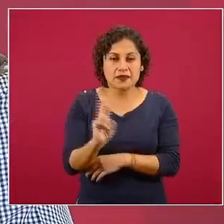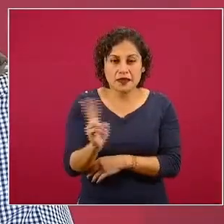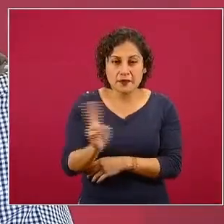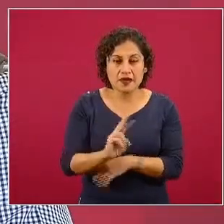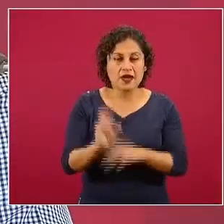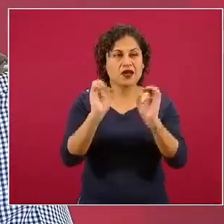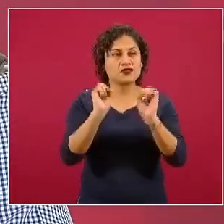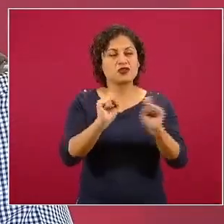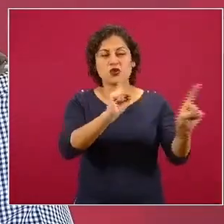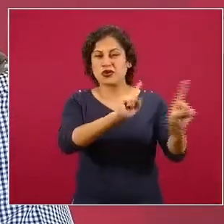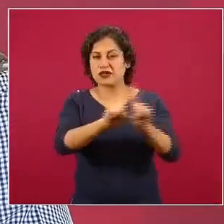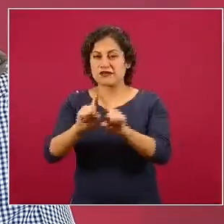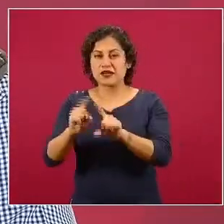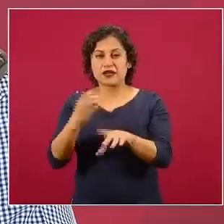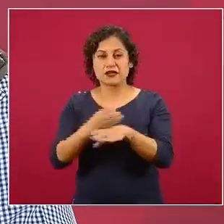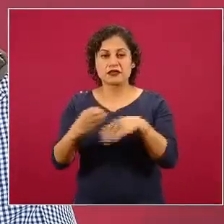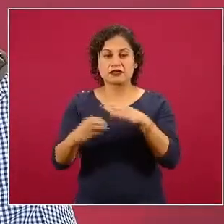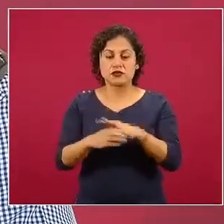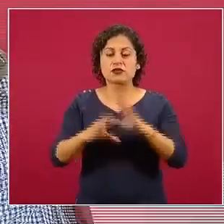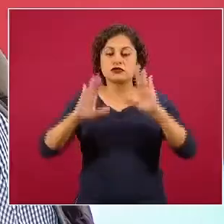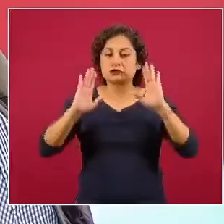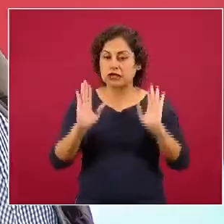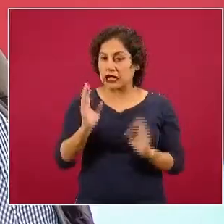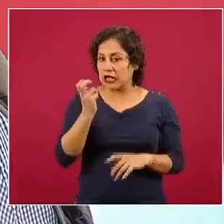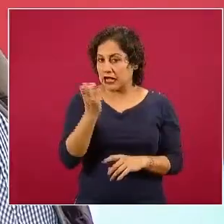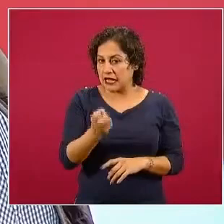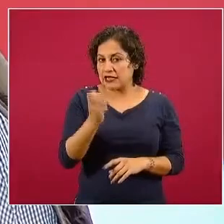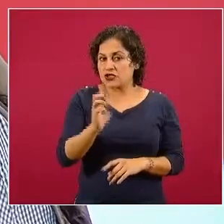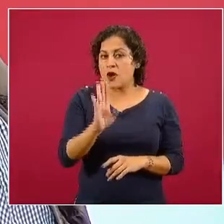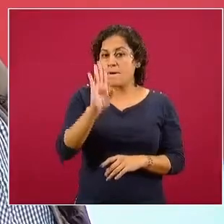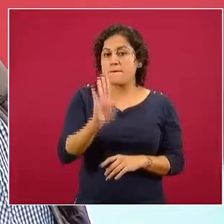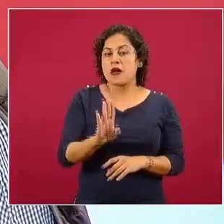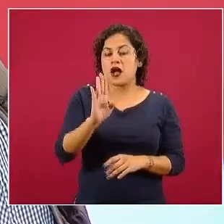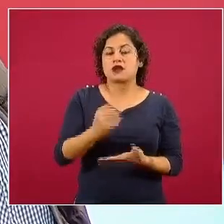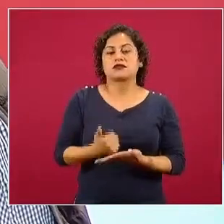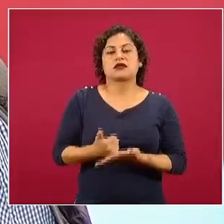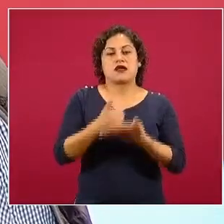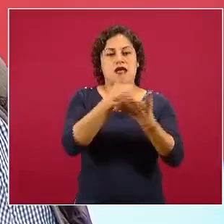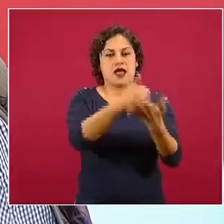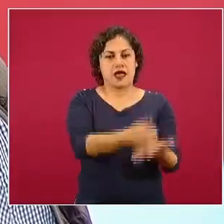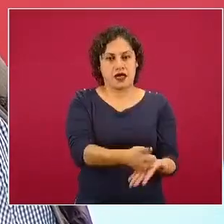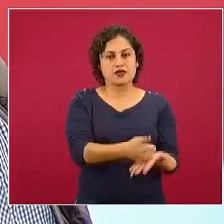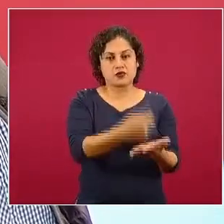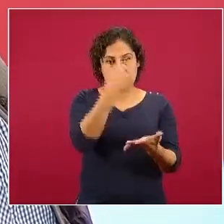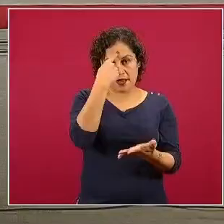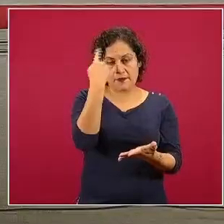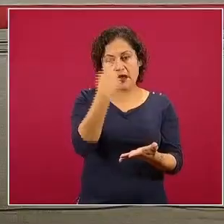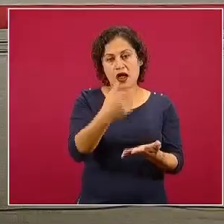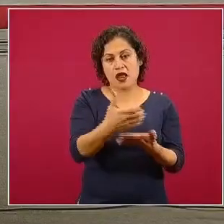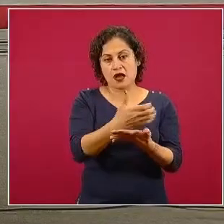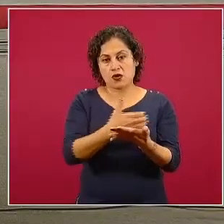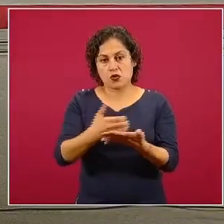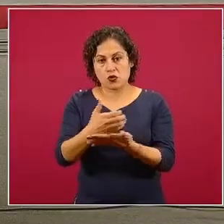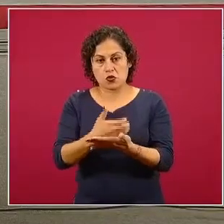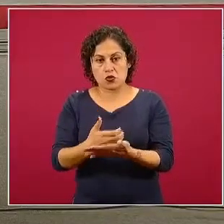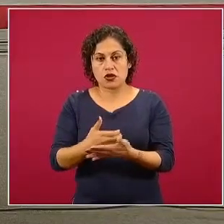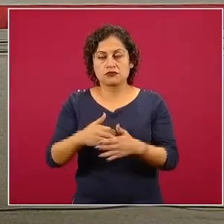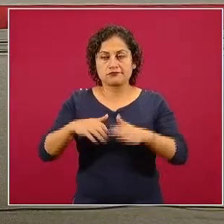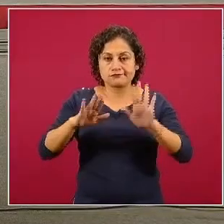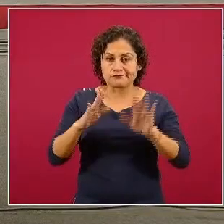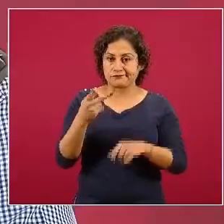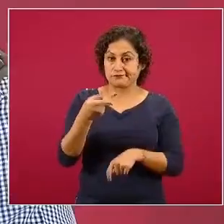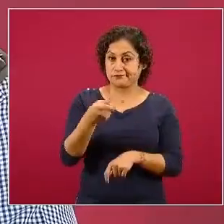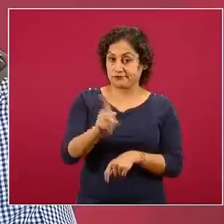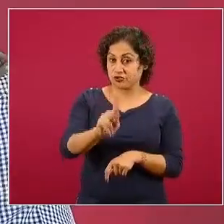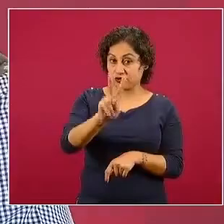tipo que pretenden en su momento contribuir a algún tipo de curación, lo cual no sucede,